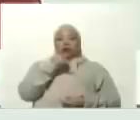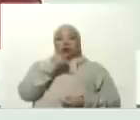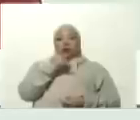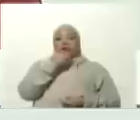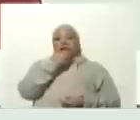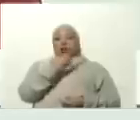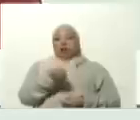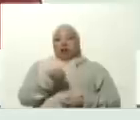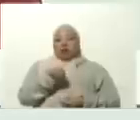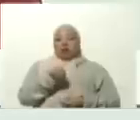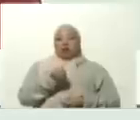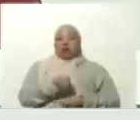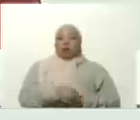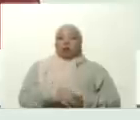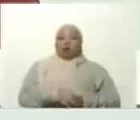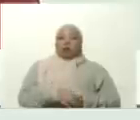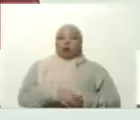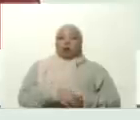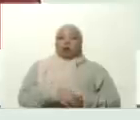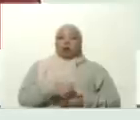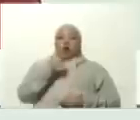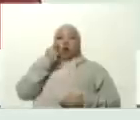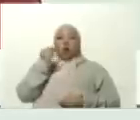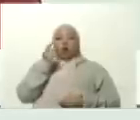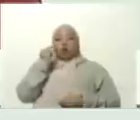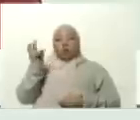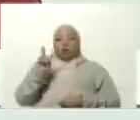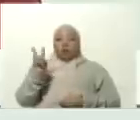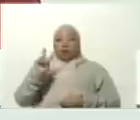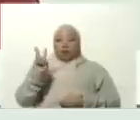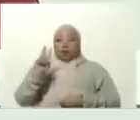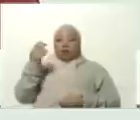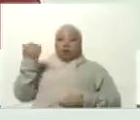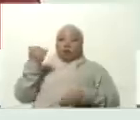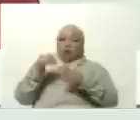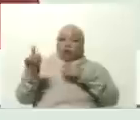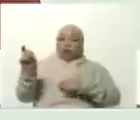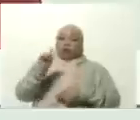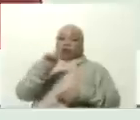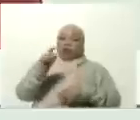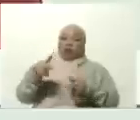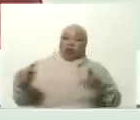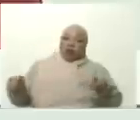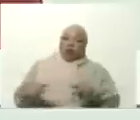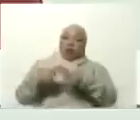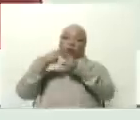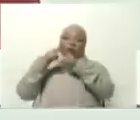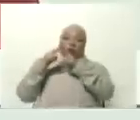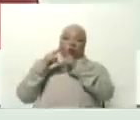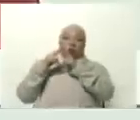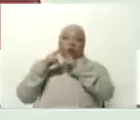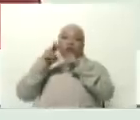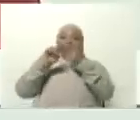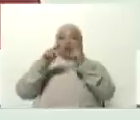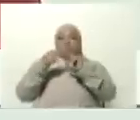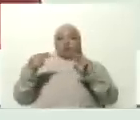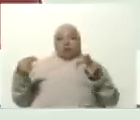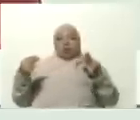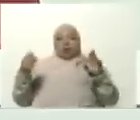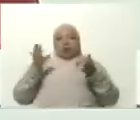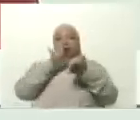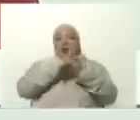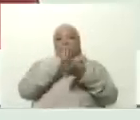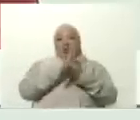Diciembre, por tradición en Venezuela, es un mes de reencuentro, de paz, de